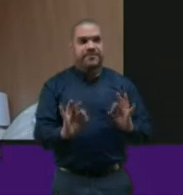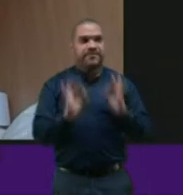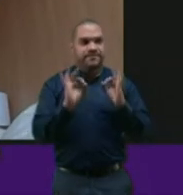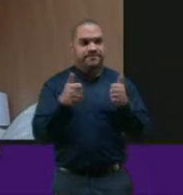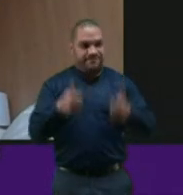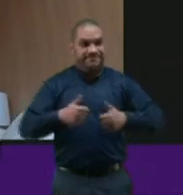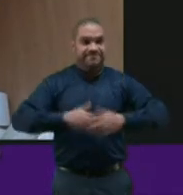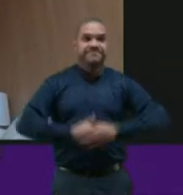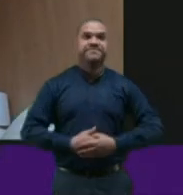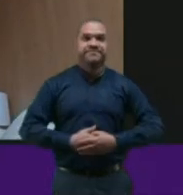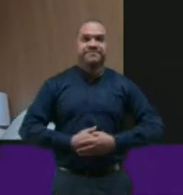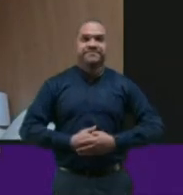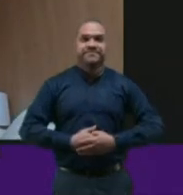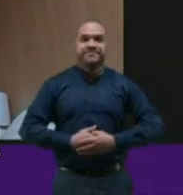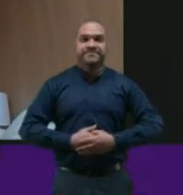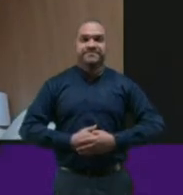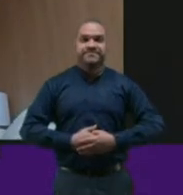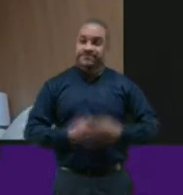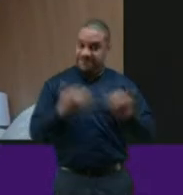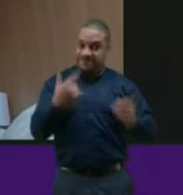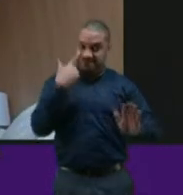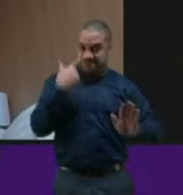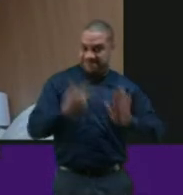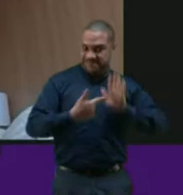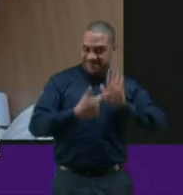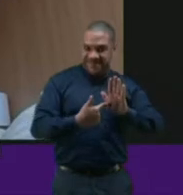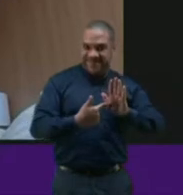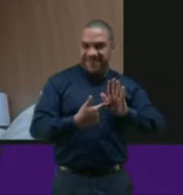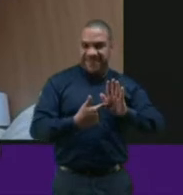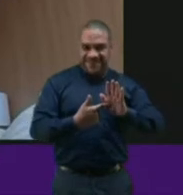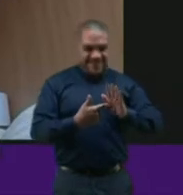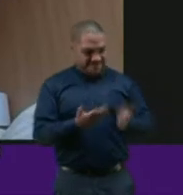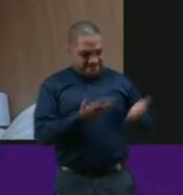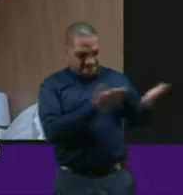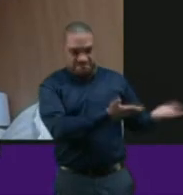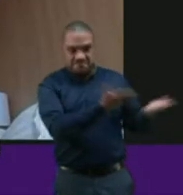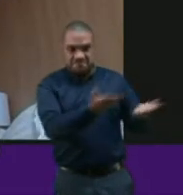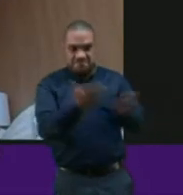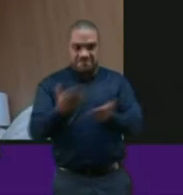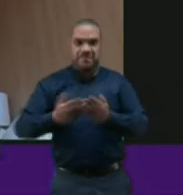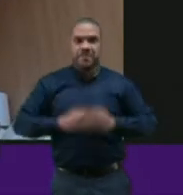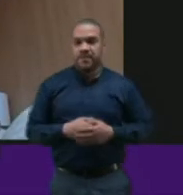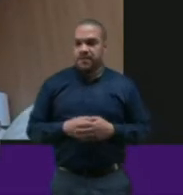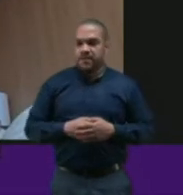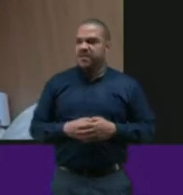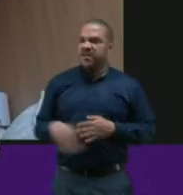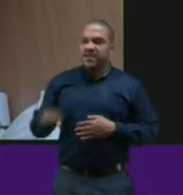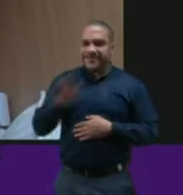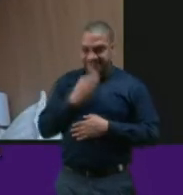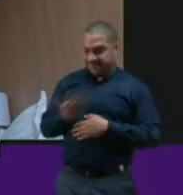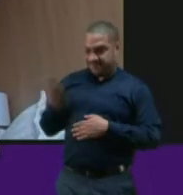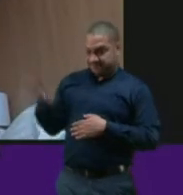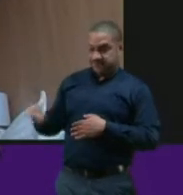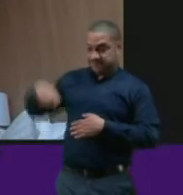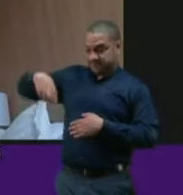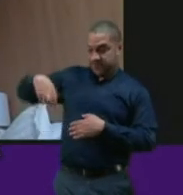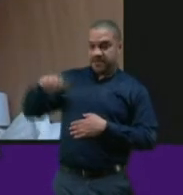Bueno, entonces vamos a presentarlos. Entonces, tenemos a Patricia Sáenz.